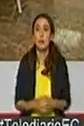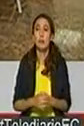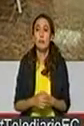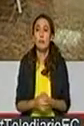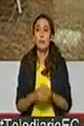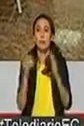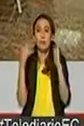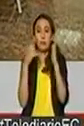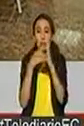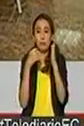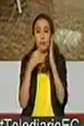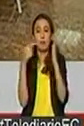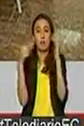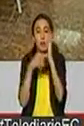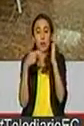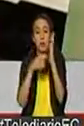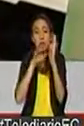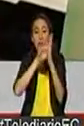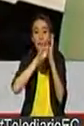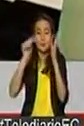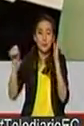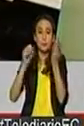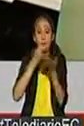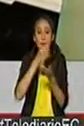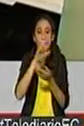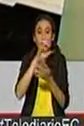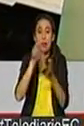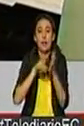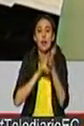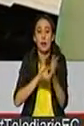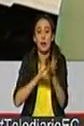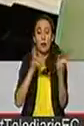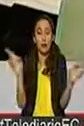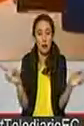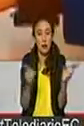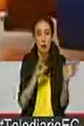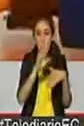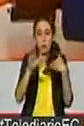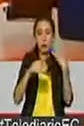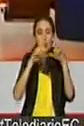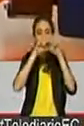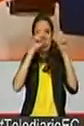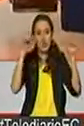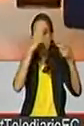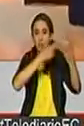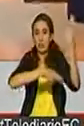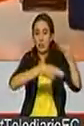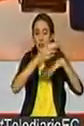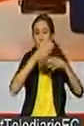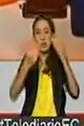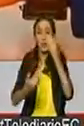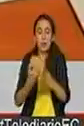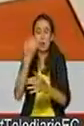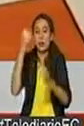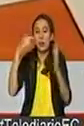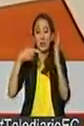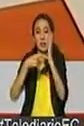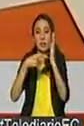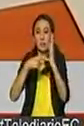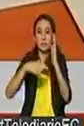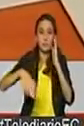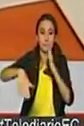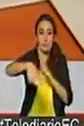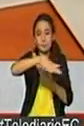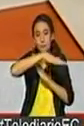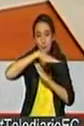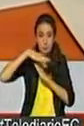tributario se elimina el anticipo del impuesto a la renta, se simplifican trámites administrativos para la microempresa y se crean nuevos impuestos como el impuesto